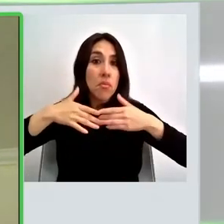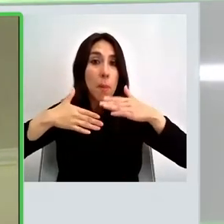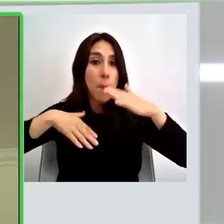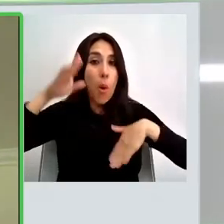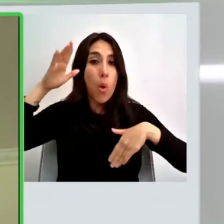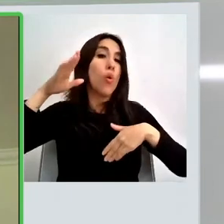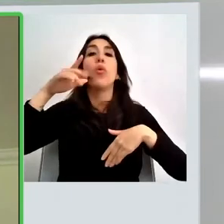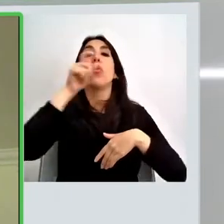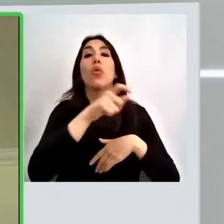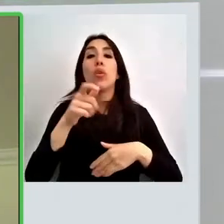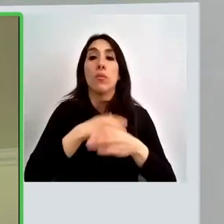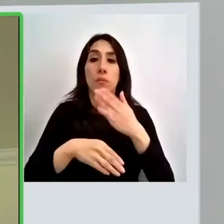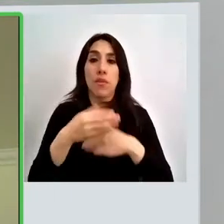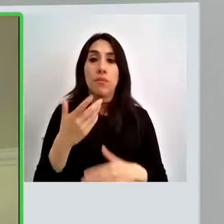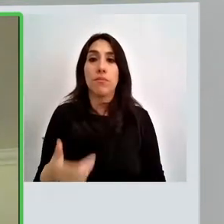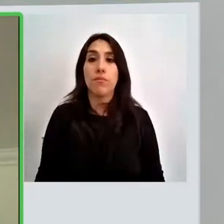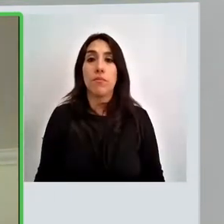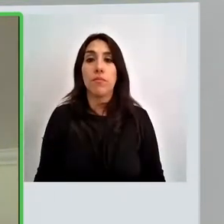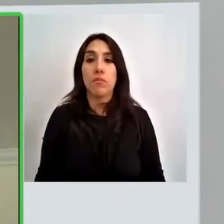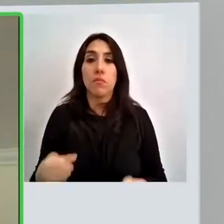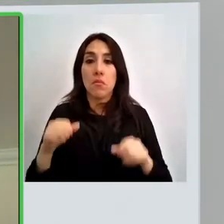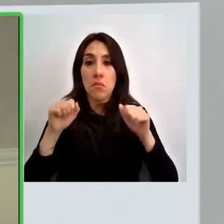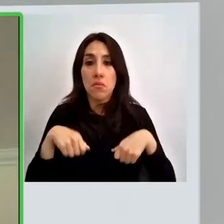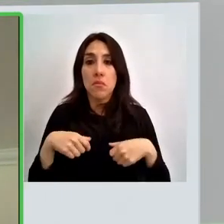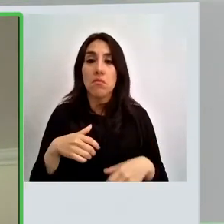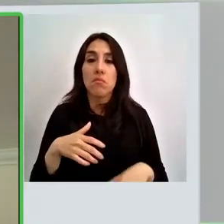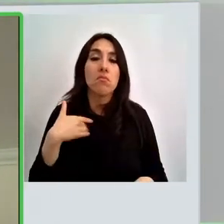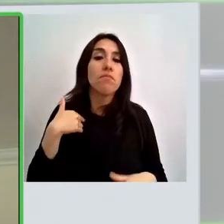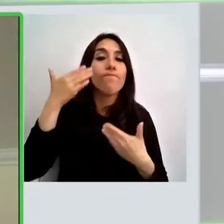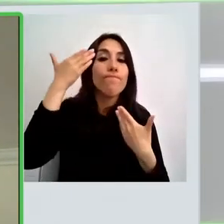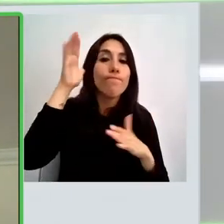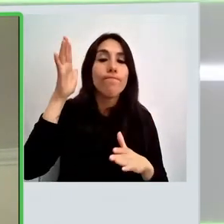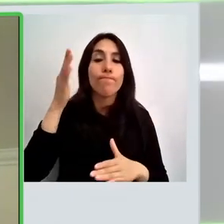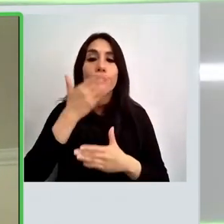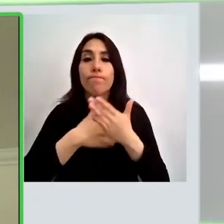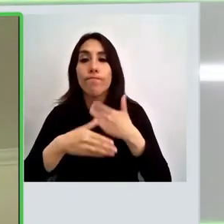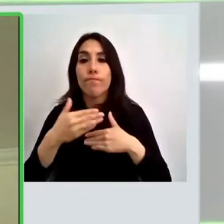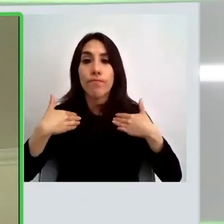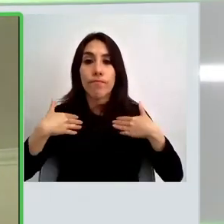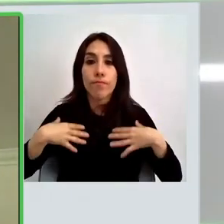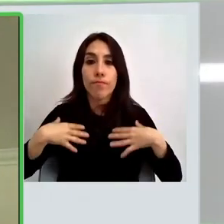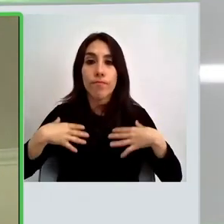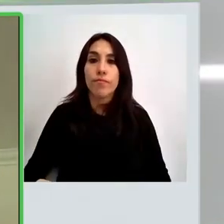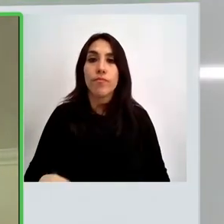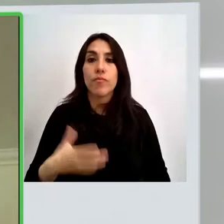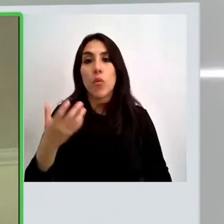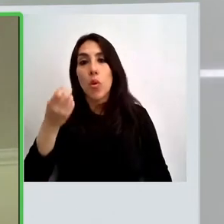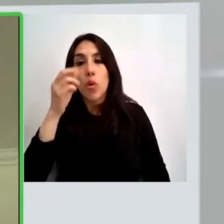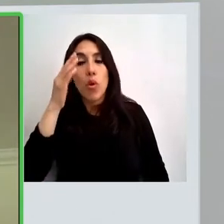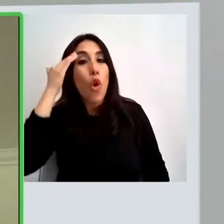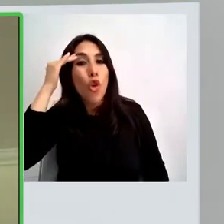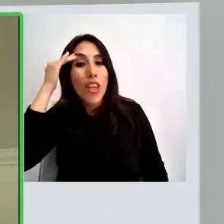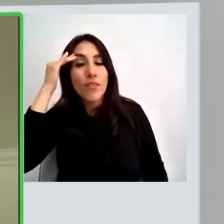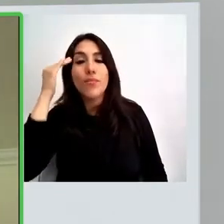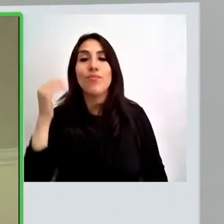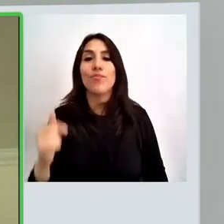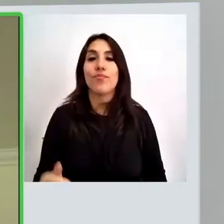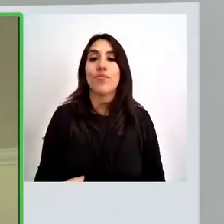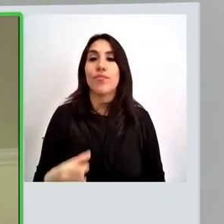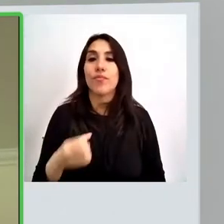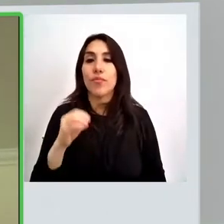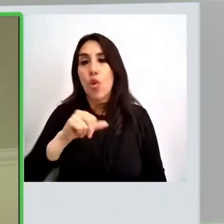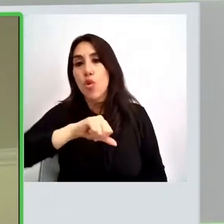que pueden tener discapacidades física una combinación mental u otro tipo entonces